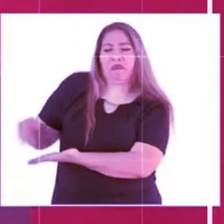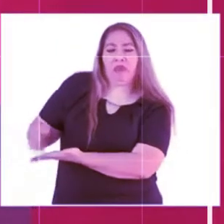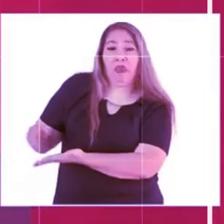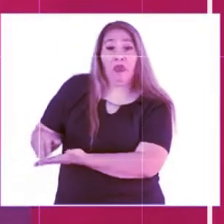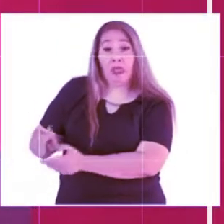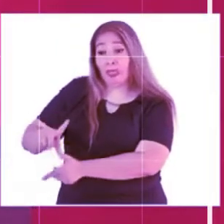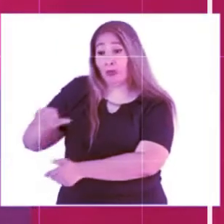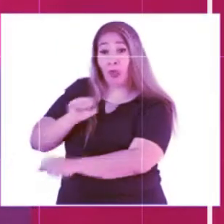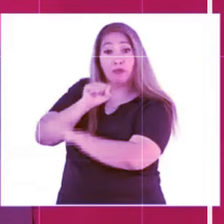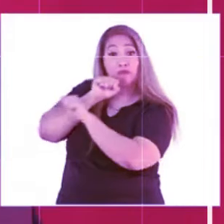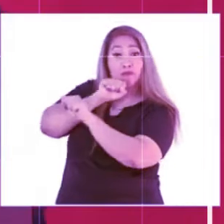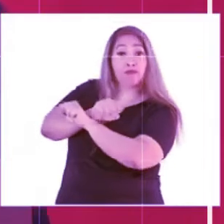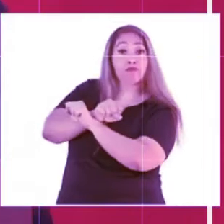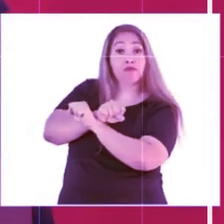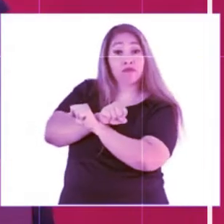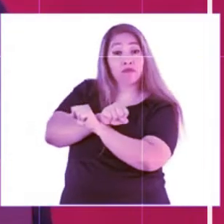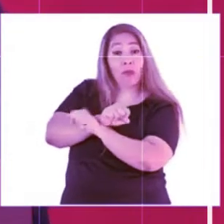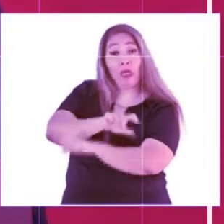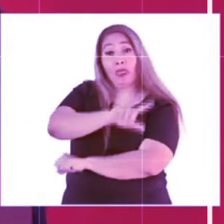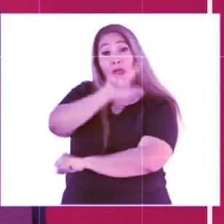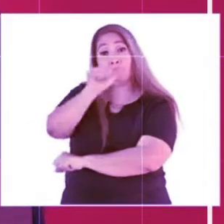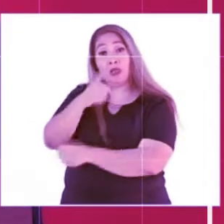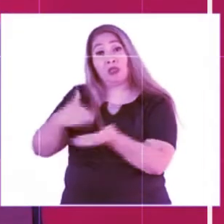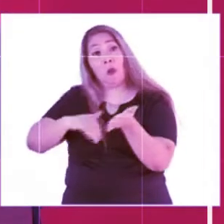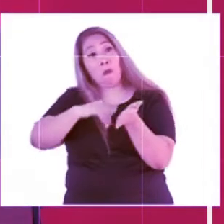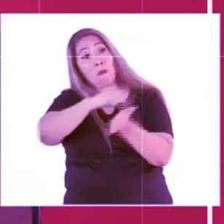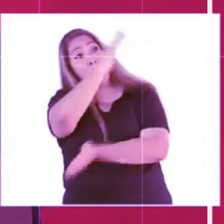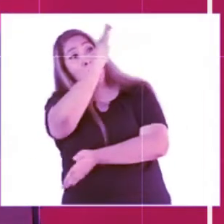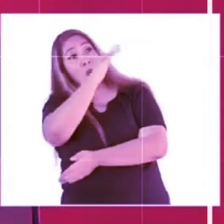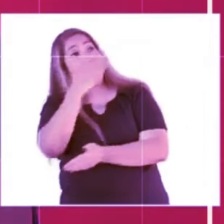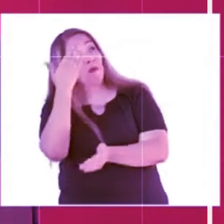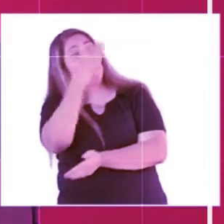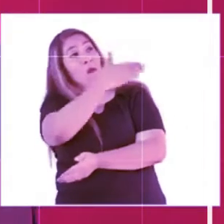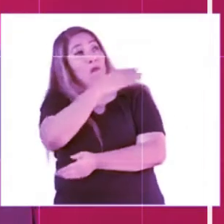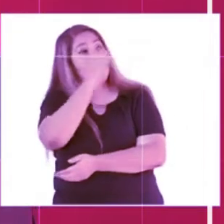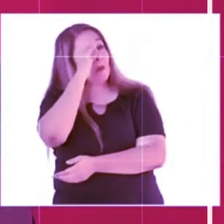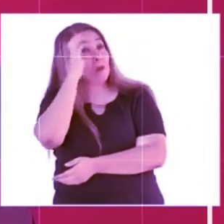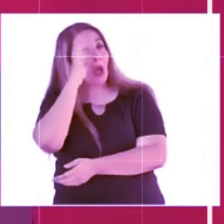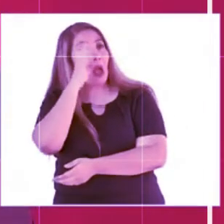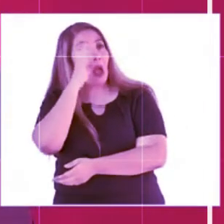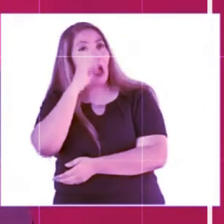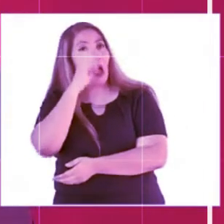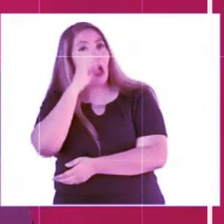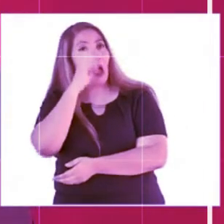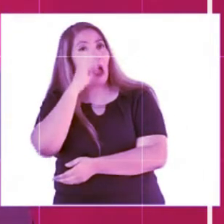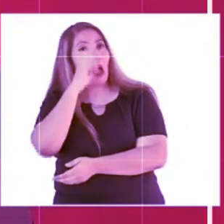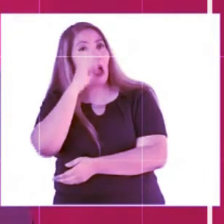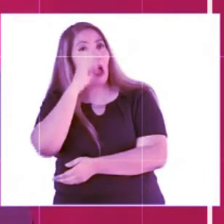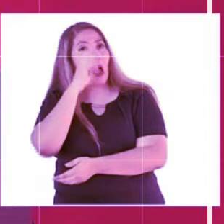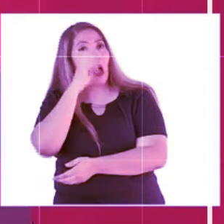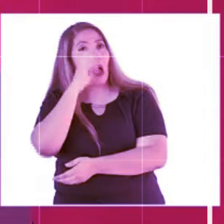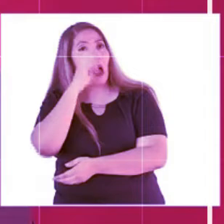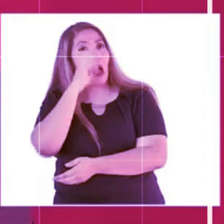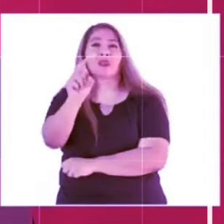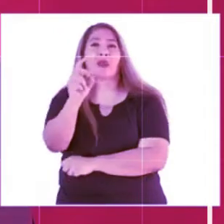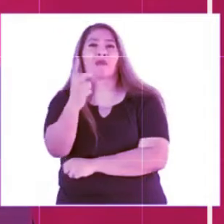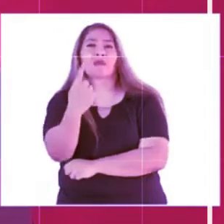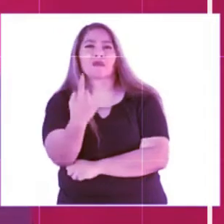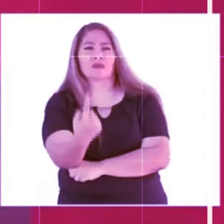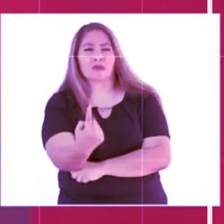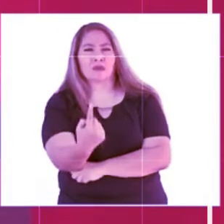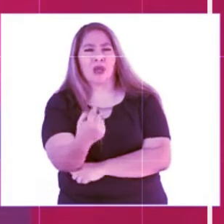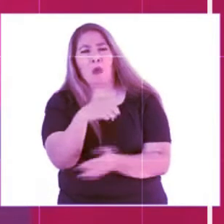los apresaban y los deportaban, hasta llegar en 1931